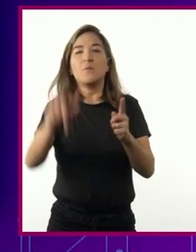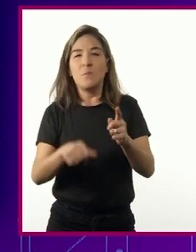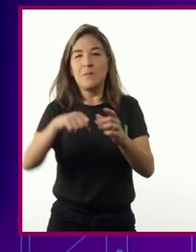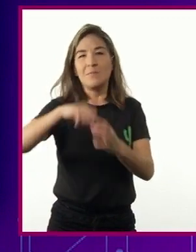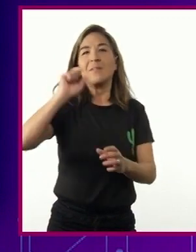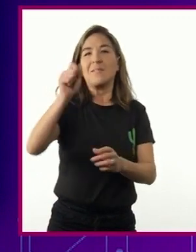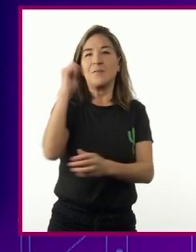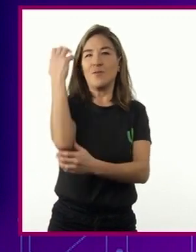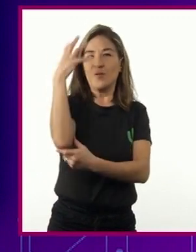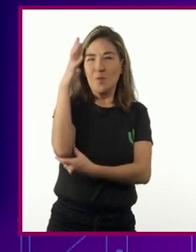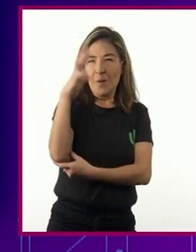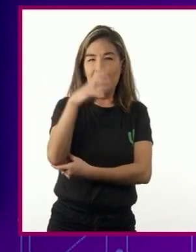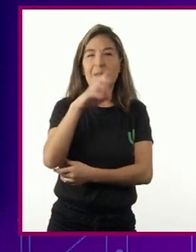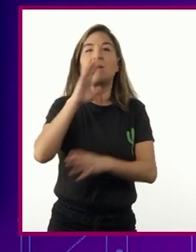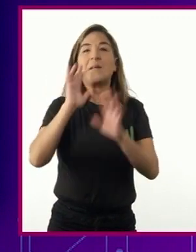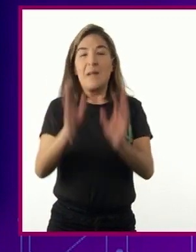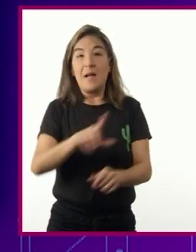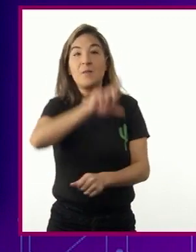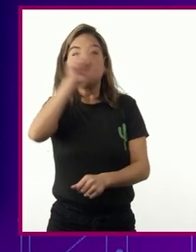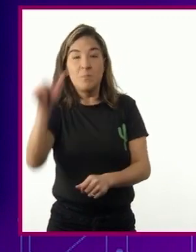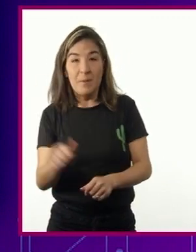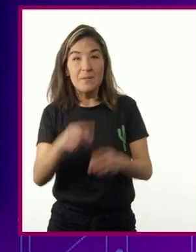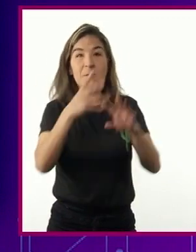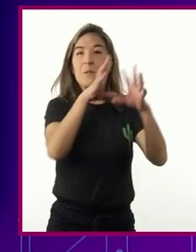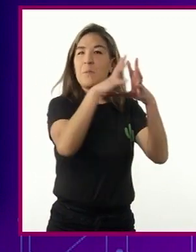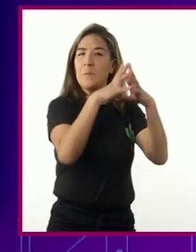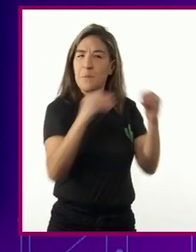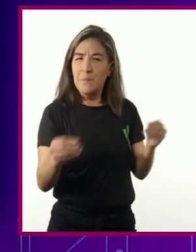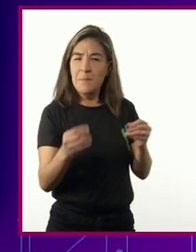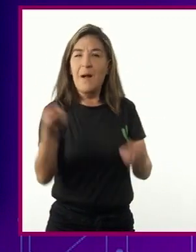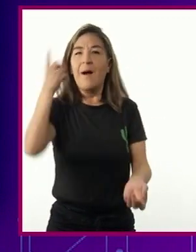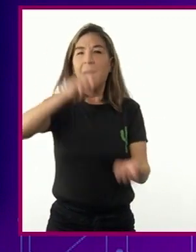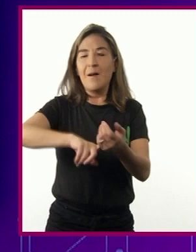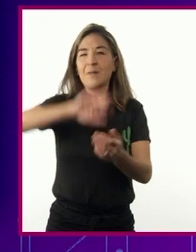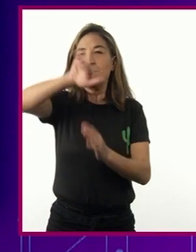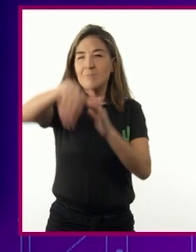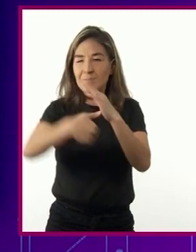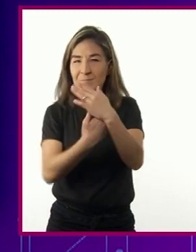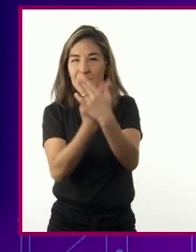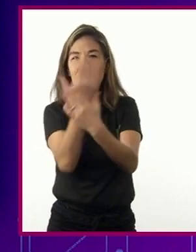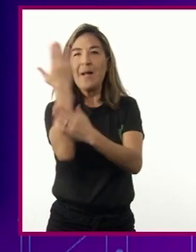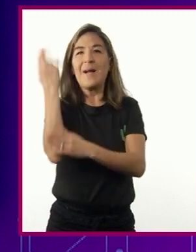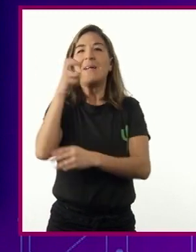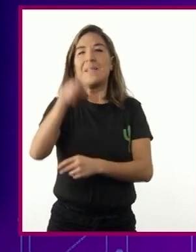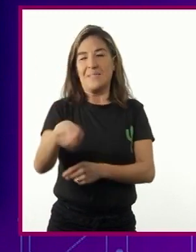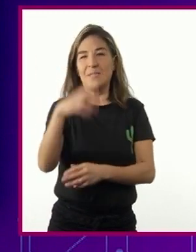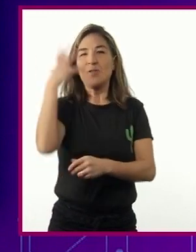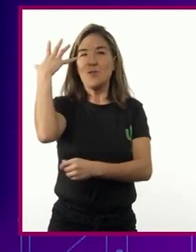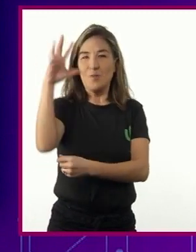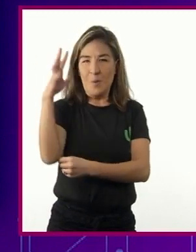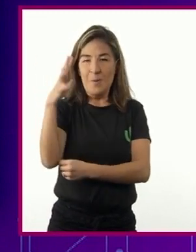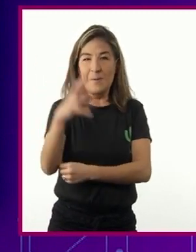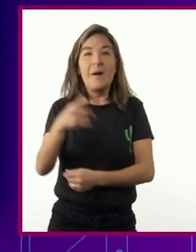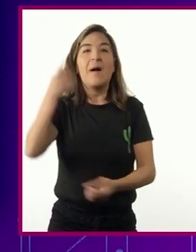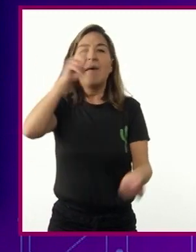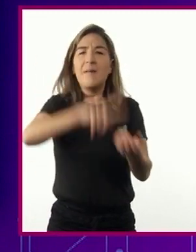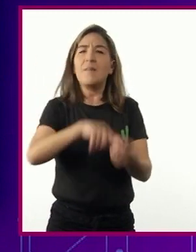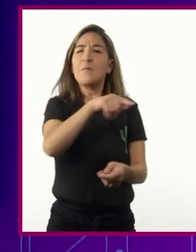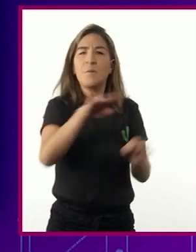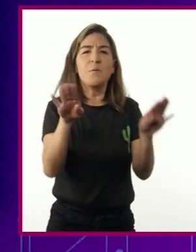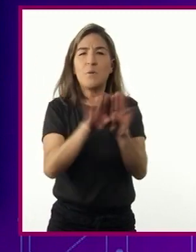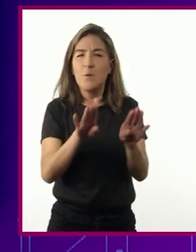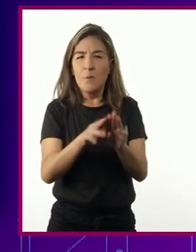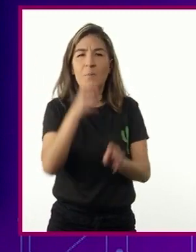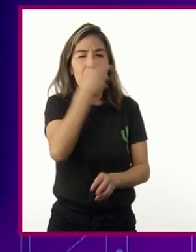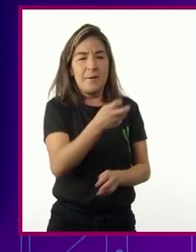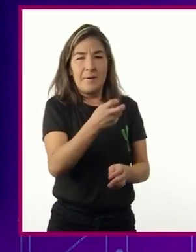sol y las últimas que desaparecían tras el amanecer o la salida del sol. La escala de magnitudes